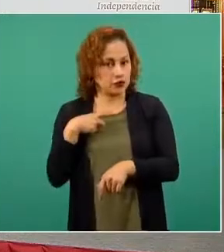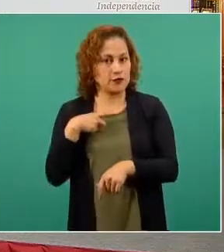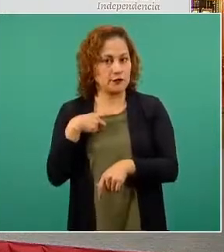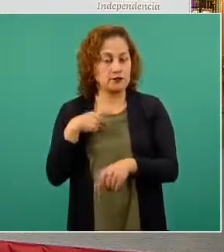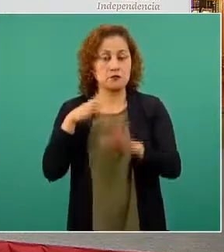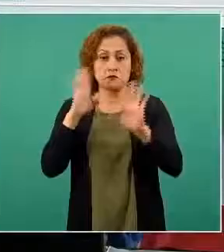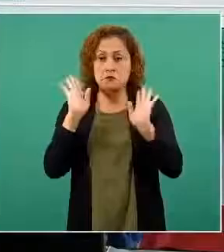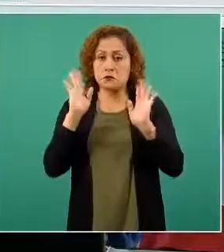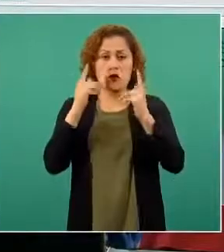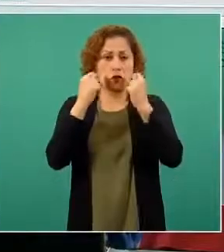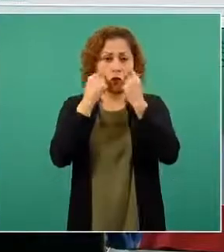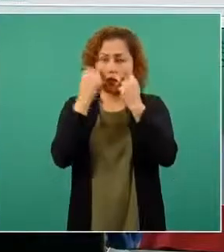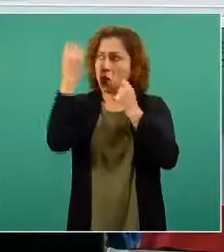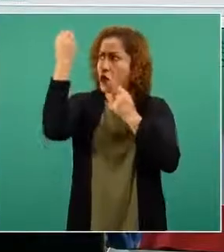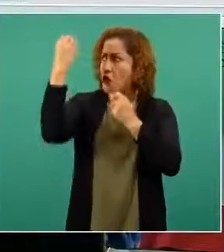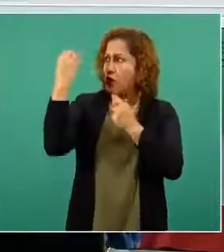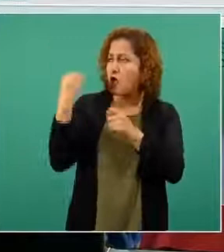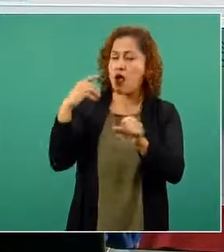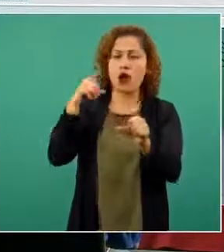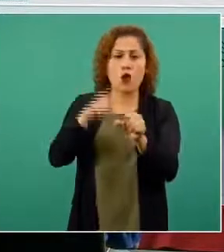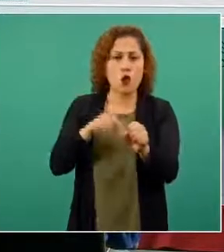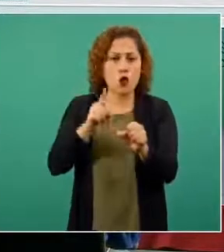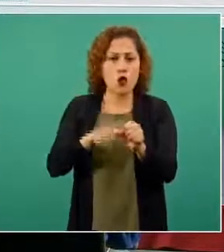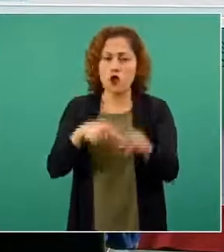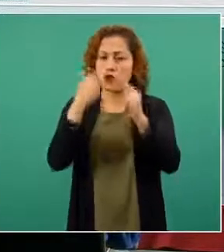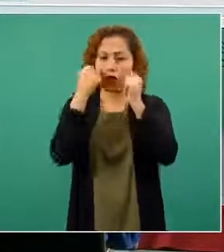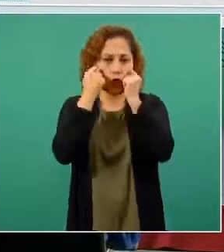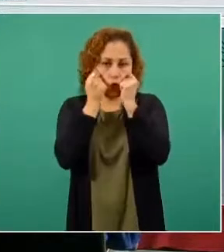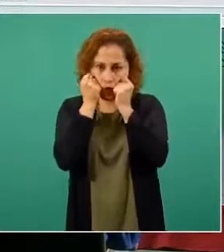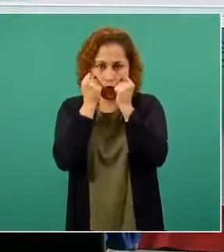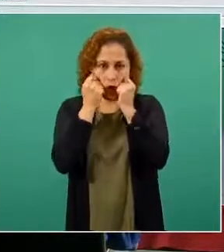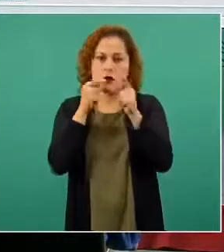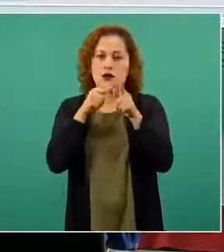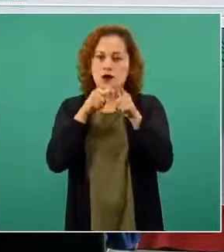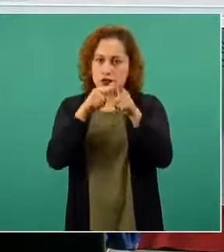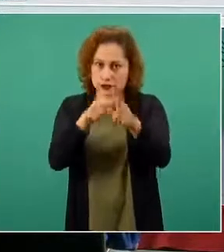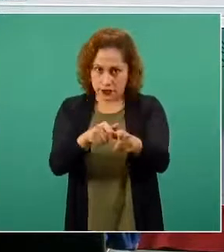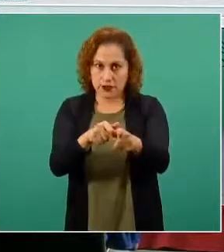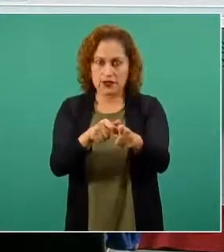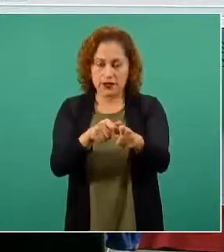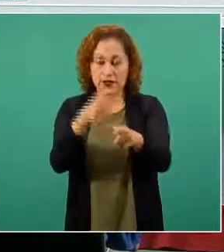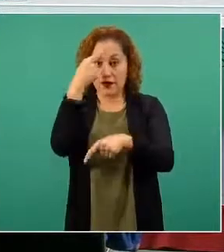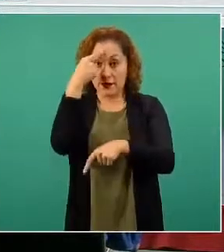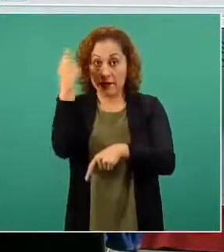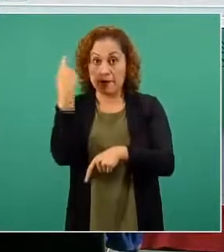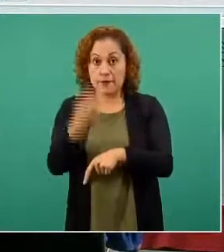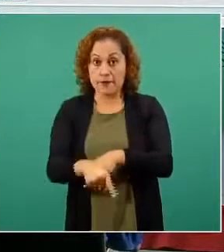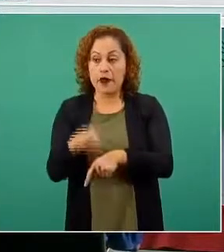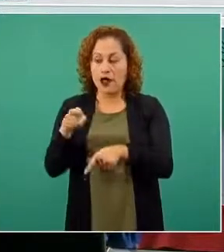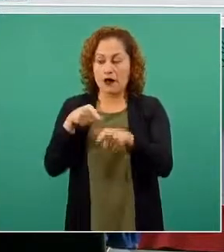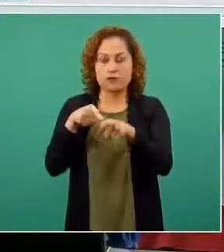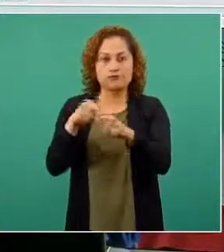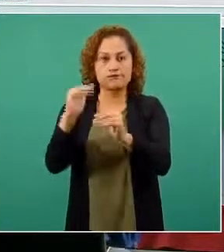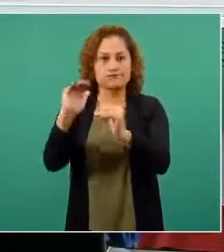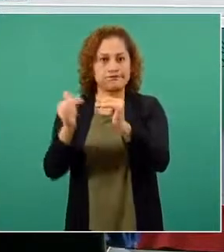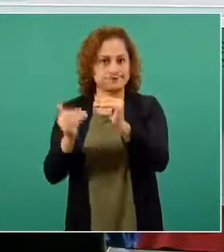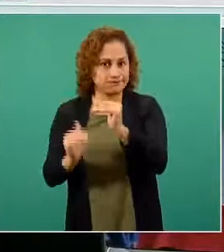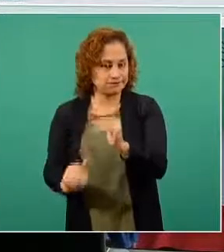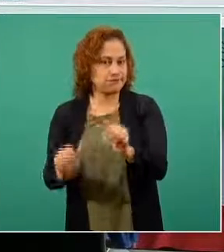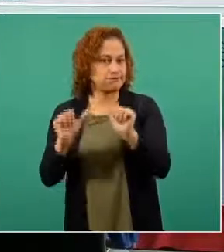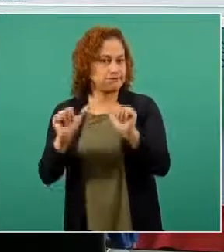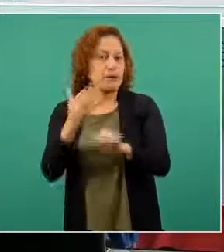del semáforo que se encuentre en nuestro país, para poder continuar precisamente con esta tendencia al descenso. También